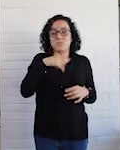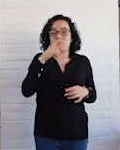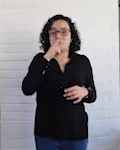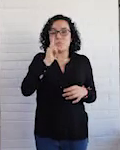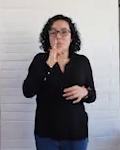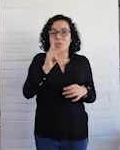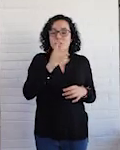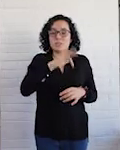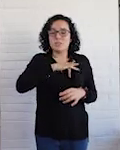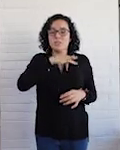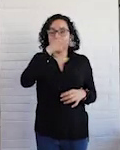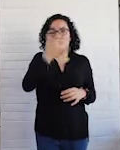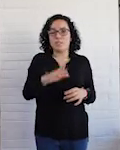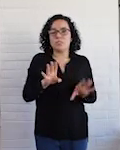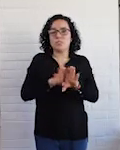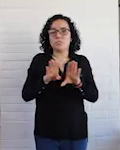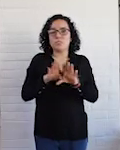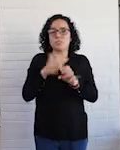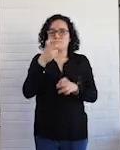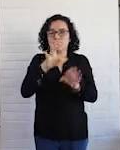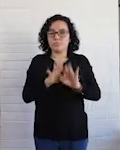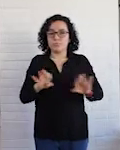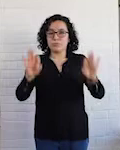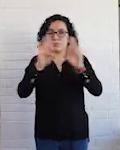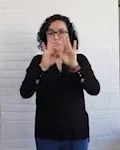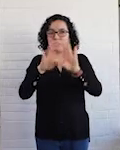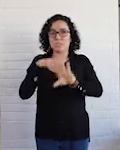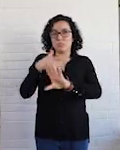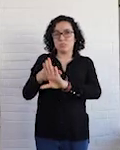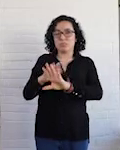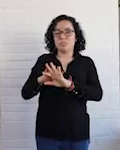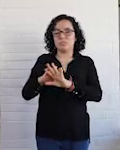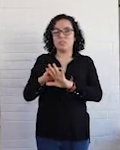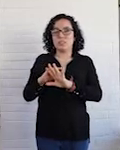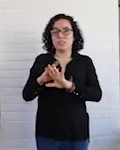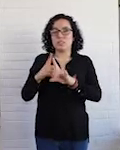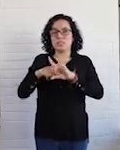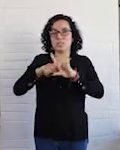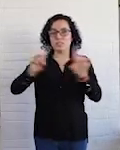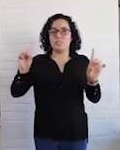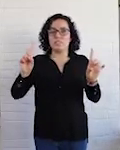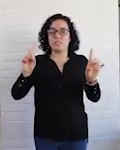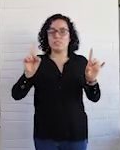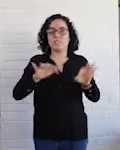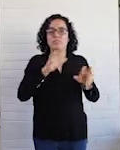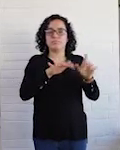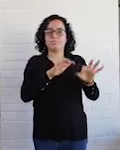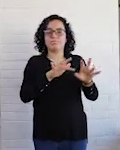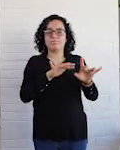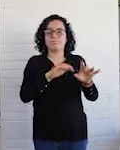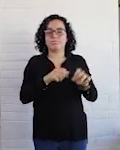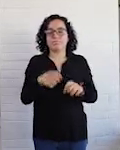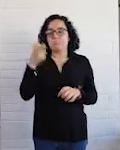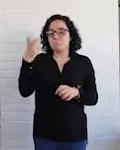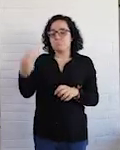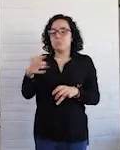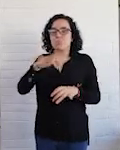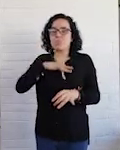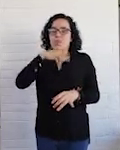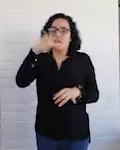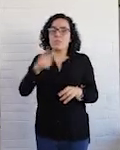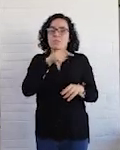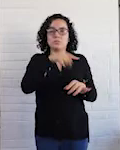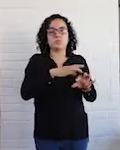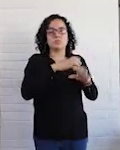contraste fundamental, y espero que así se lo lleven, en contraste básico y fundamental con lo tecnológico. Es la manera de